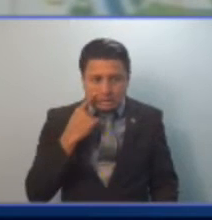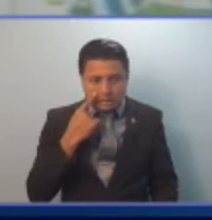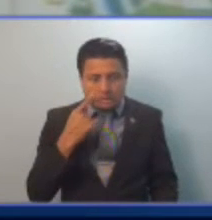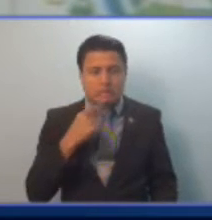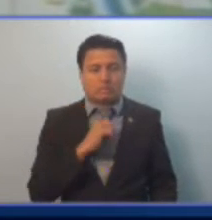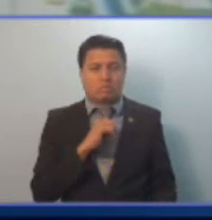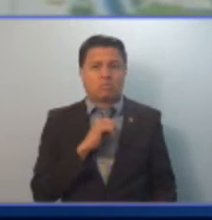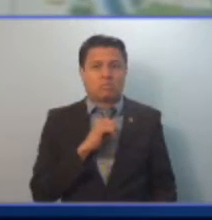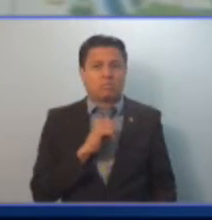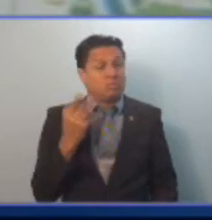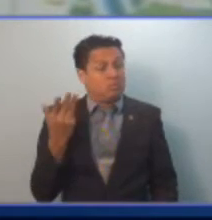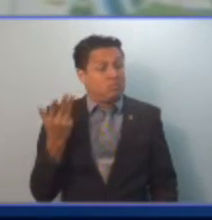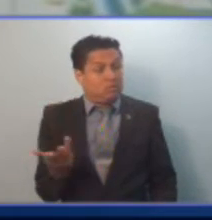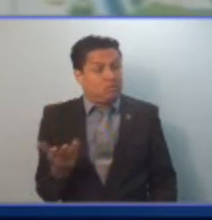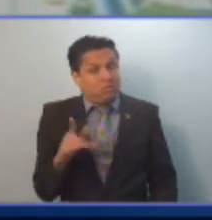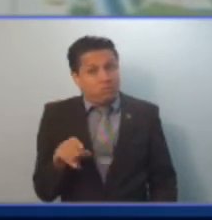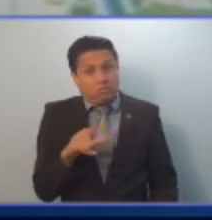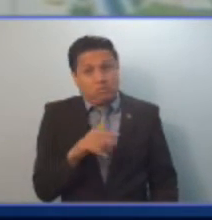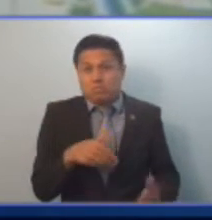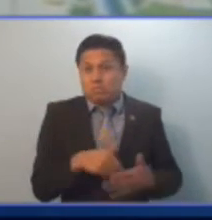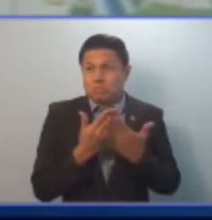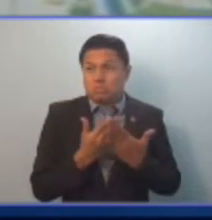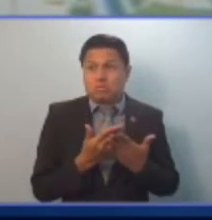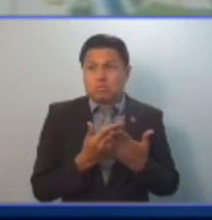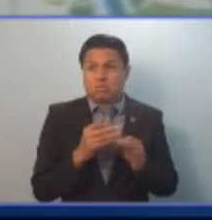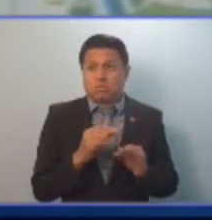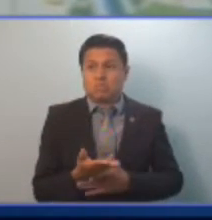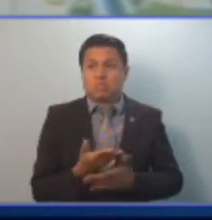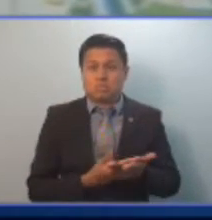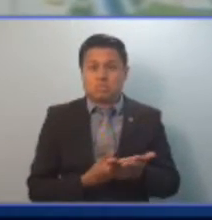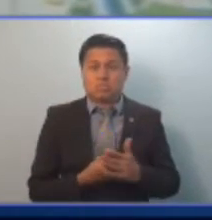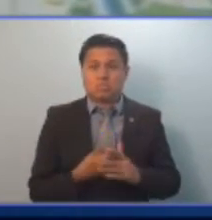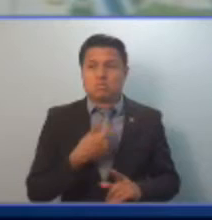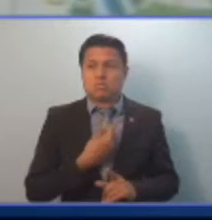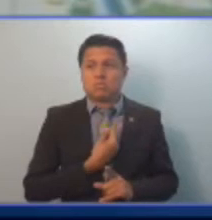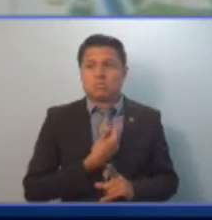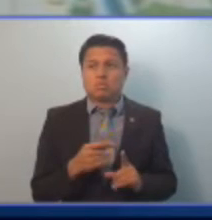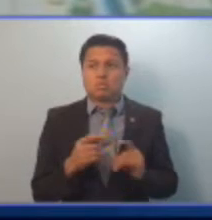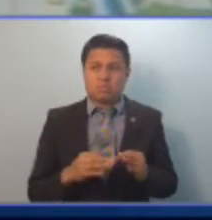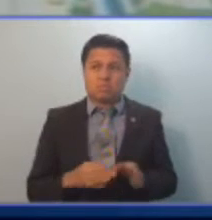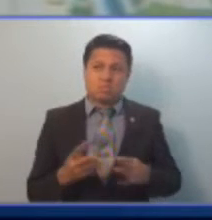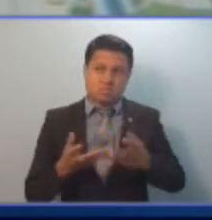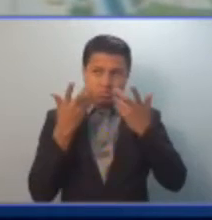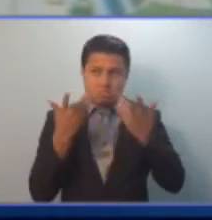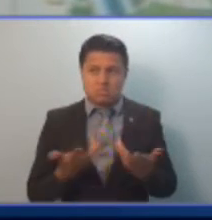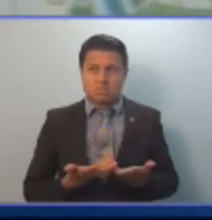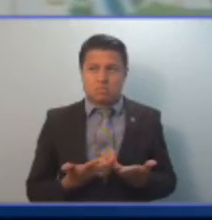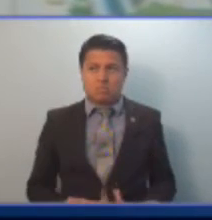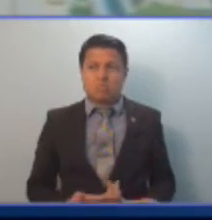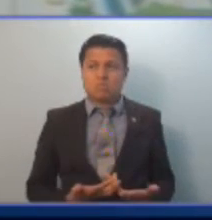Entonces, si usted no tiene el recurso apropiado para este tipo de investigación